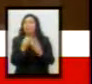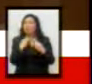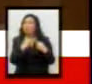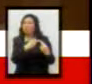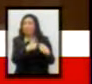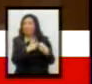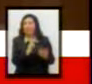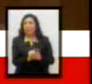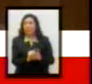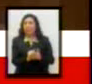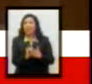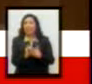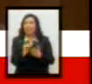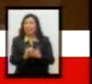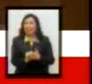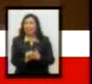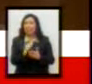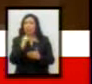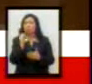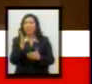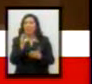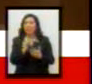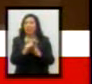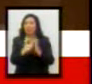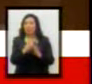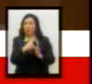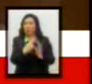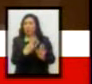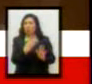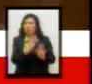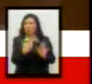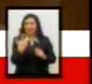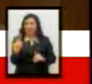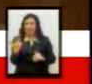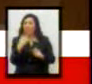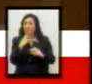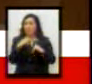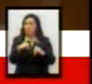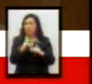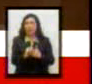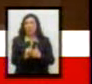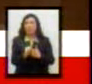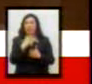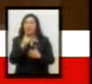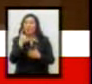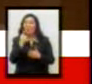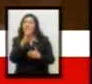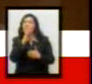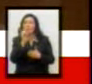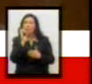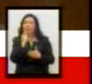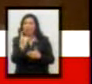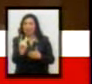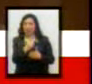cumplimiento de lo que ordena en su mandato la ley 28.983 de igualdad de oportunidades entre hombres y mujeres en